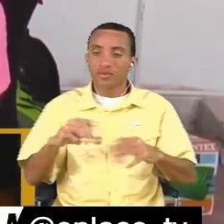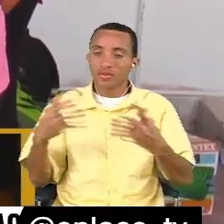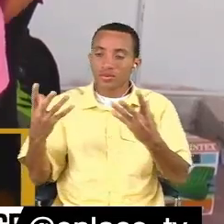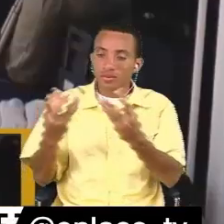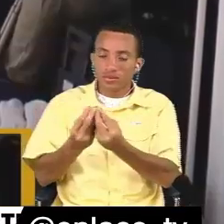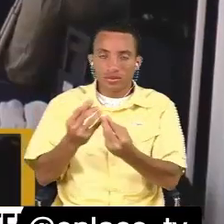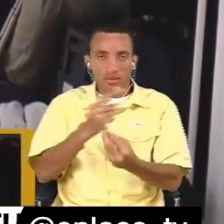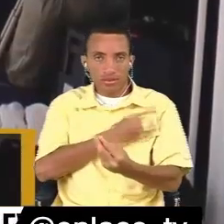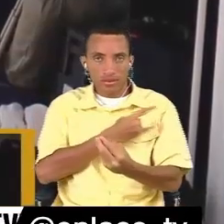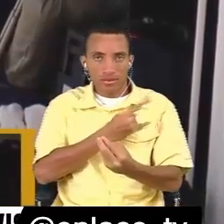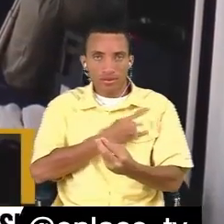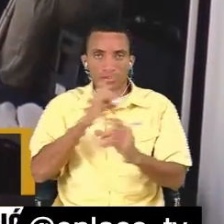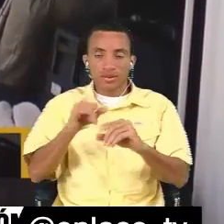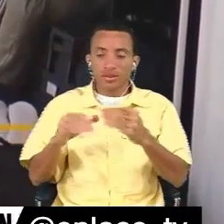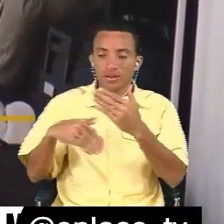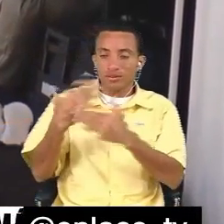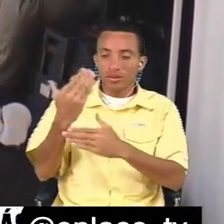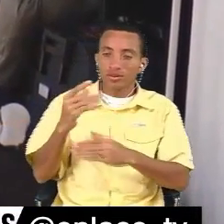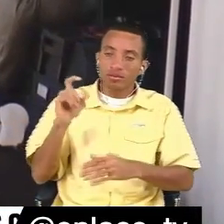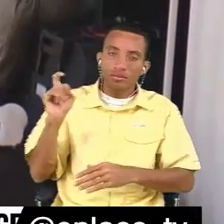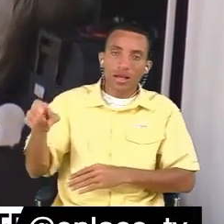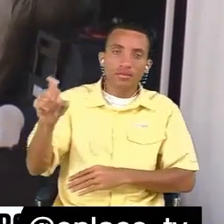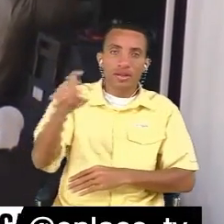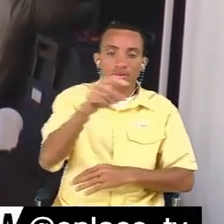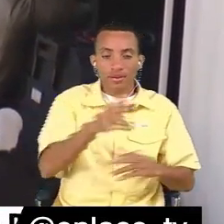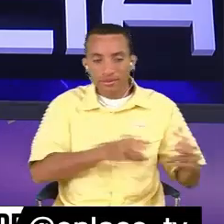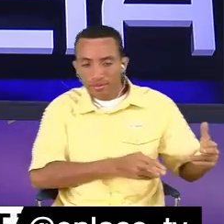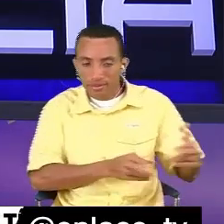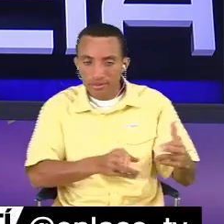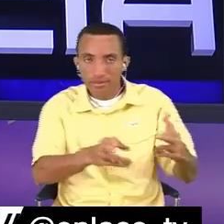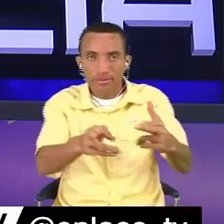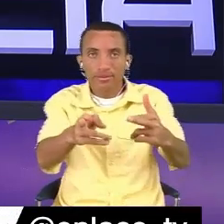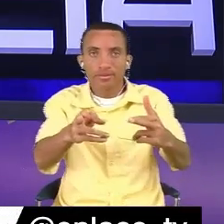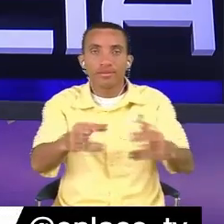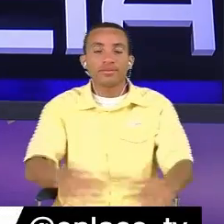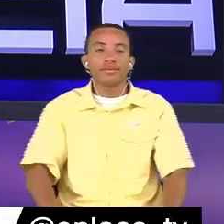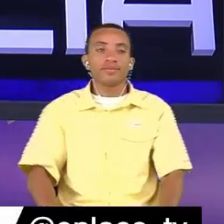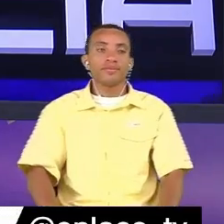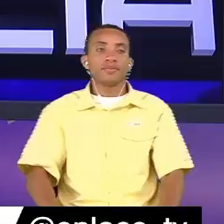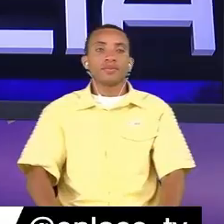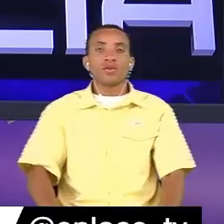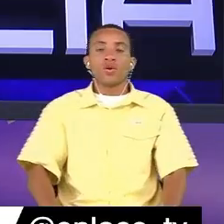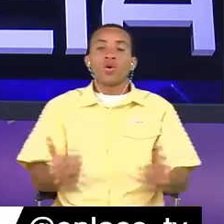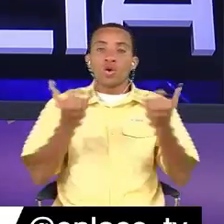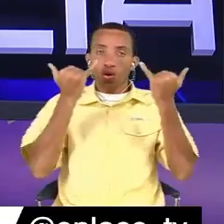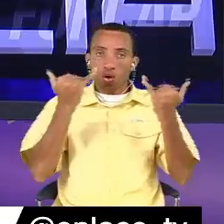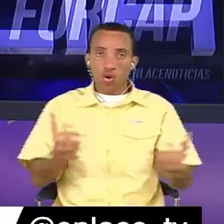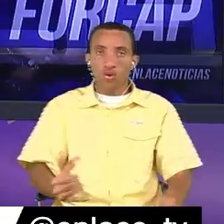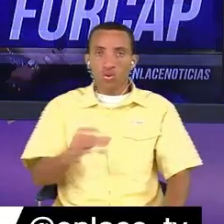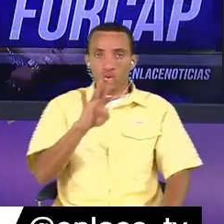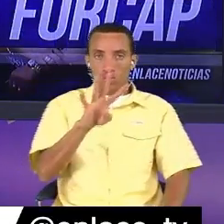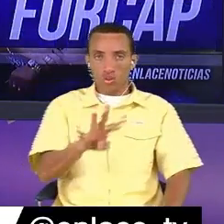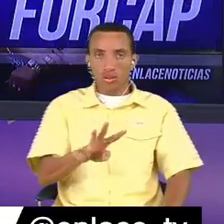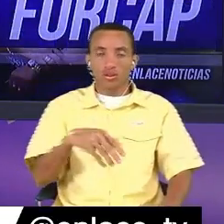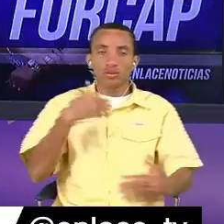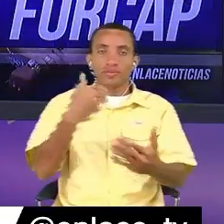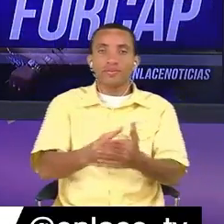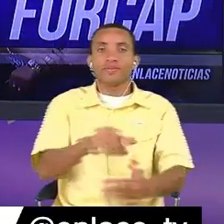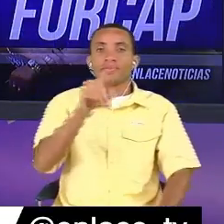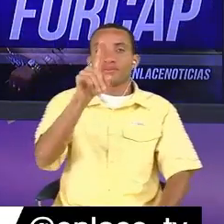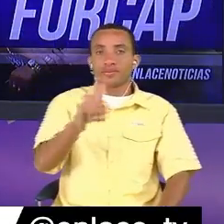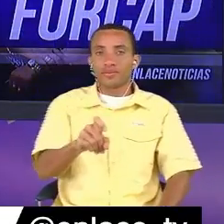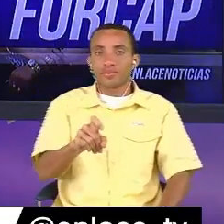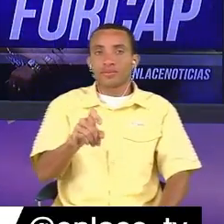cuando se aprestaban a iniciar su recorrido por el río Magdalena. Y hoy de 4 a 6 de la tarde, el FORCAP socializará